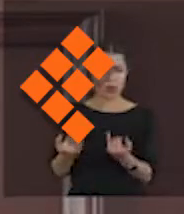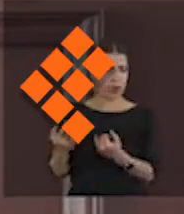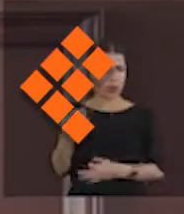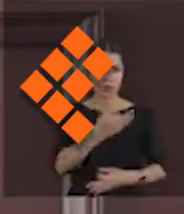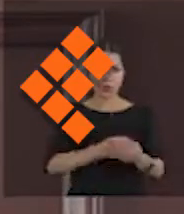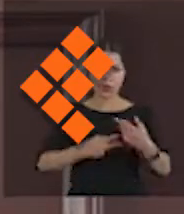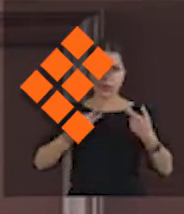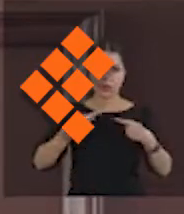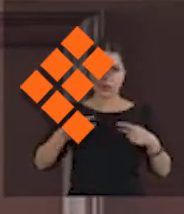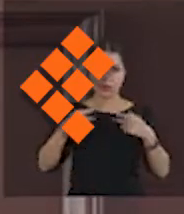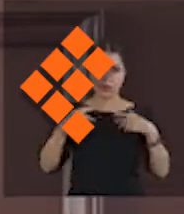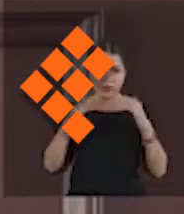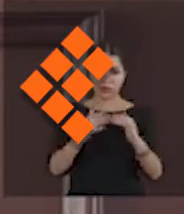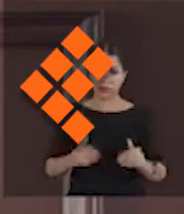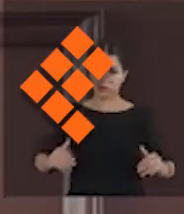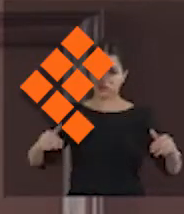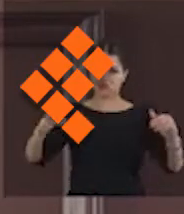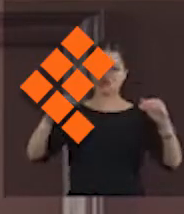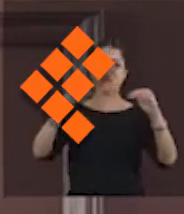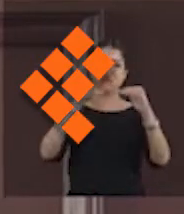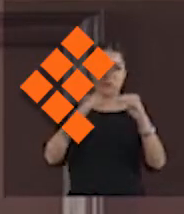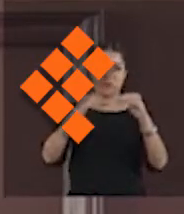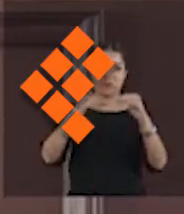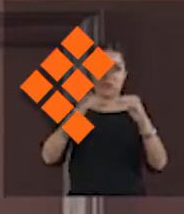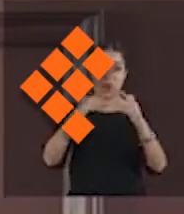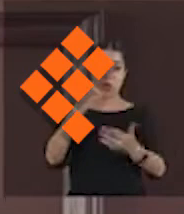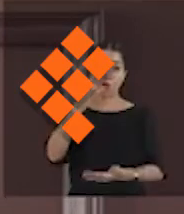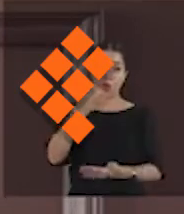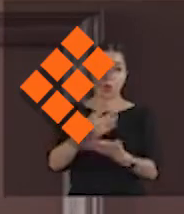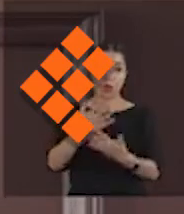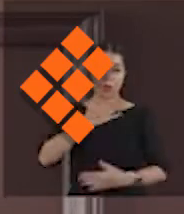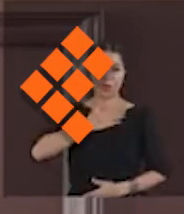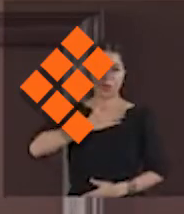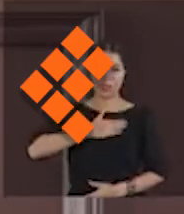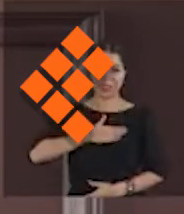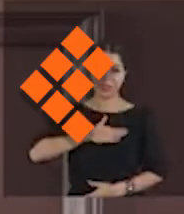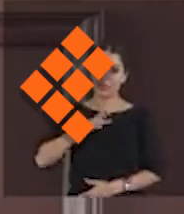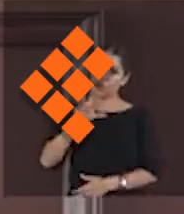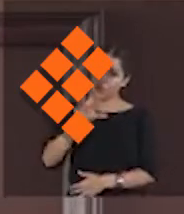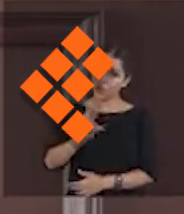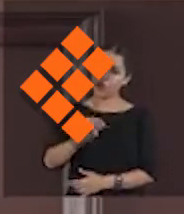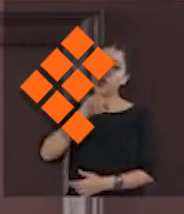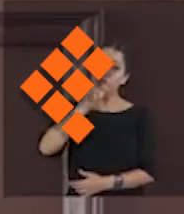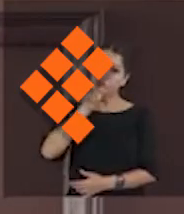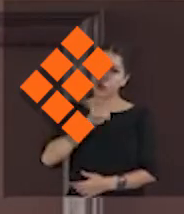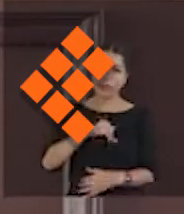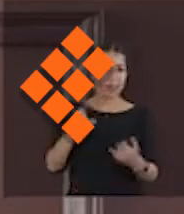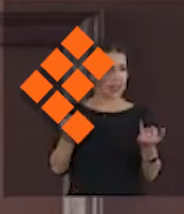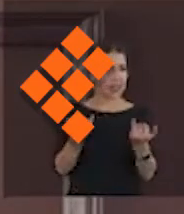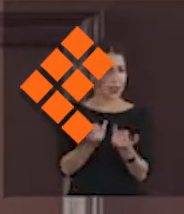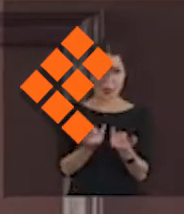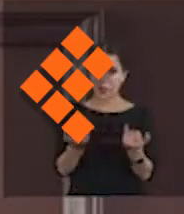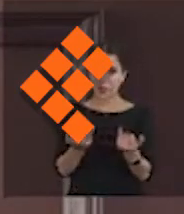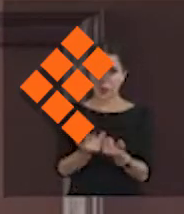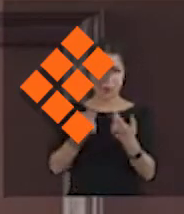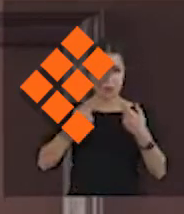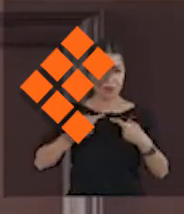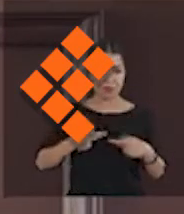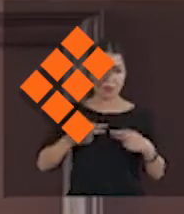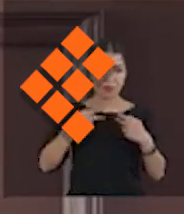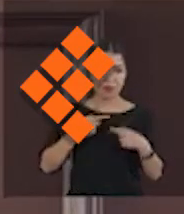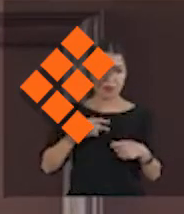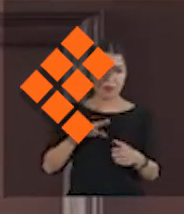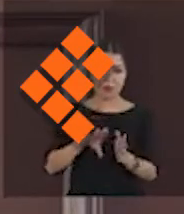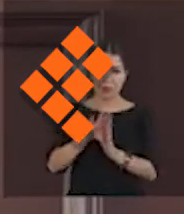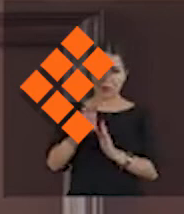manos con la igualdad, no solamente igualdad jurídica, sino la igualdad que vaya de mano con aquel sentimiento